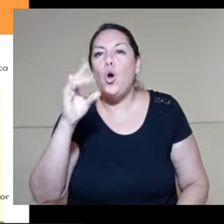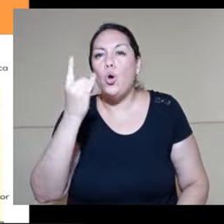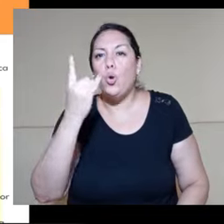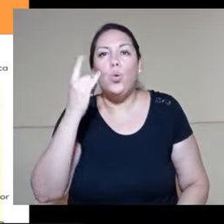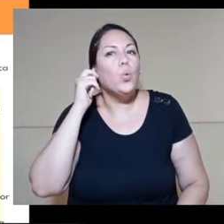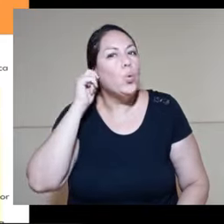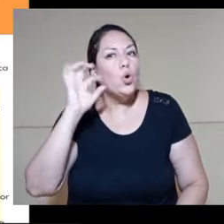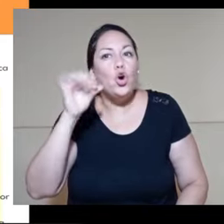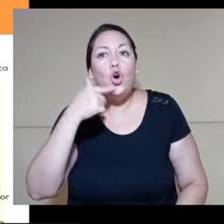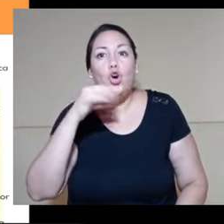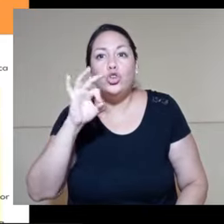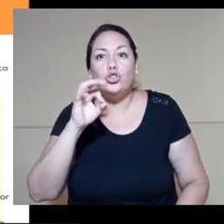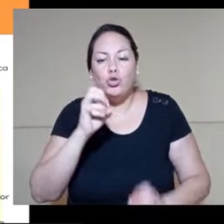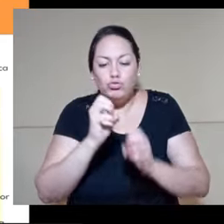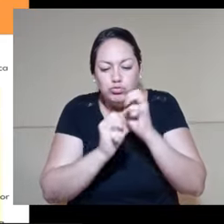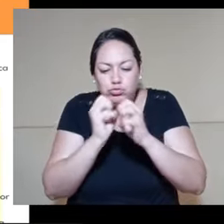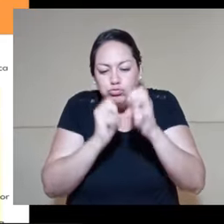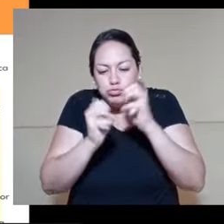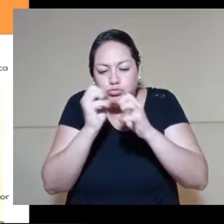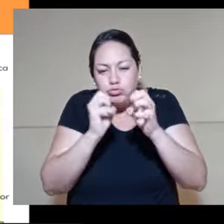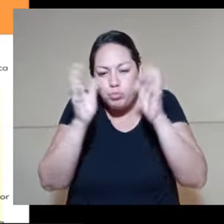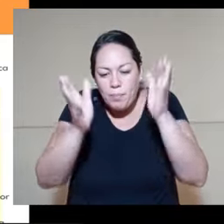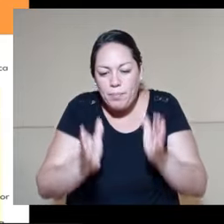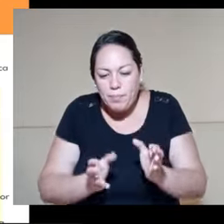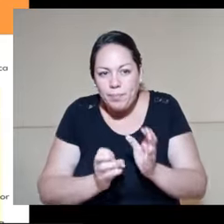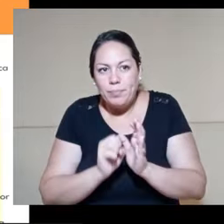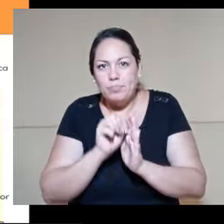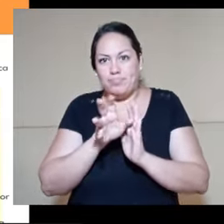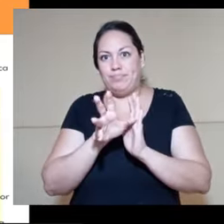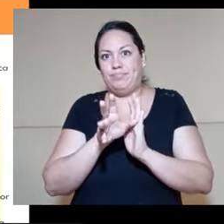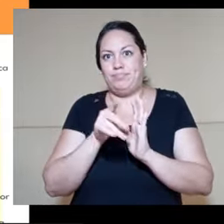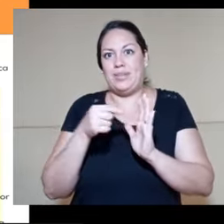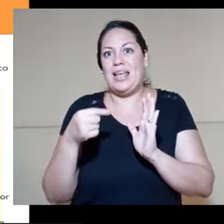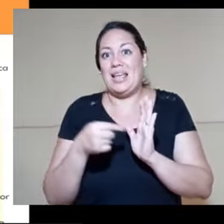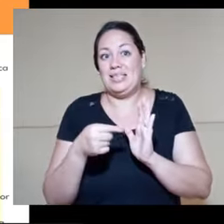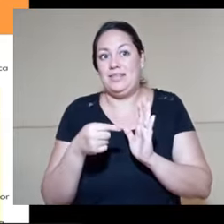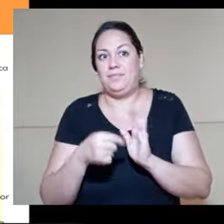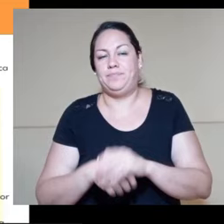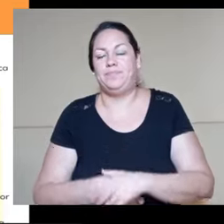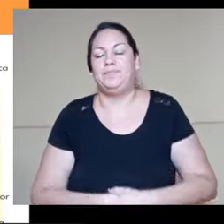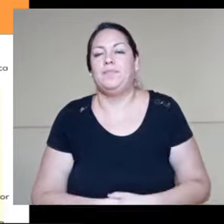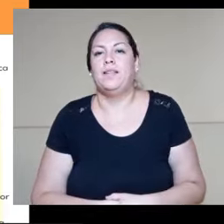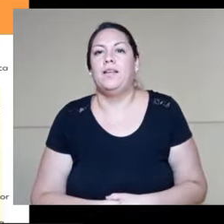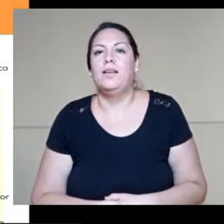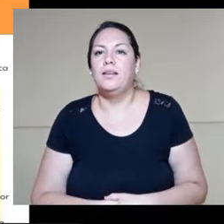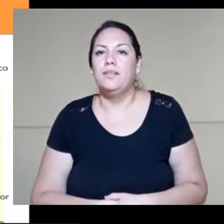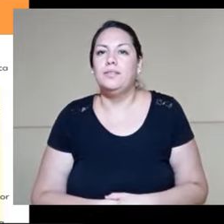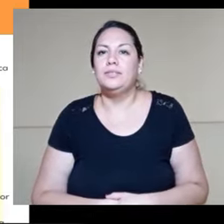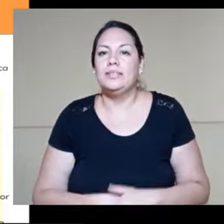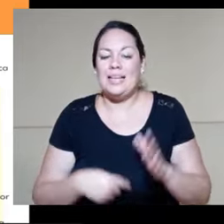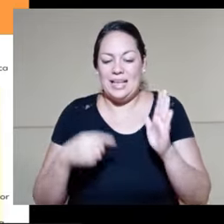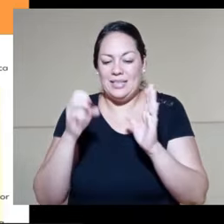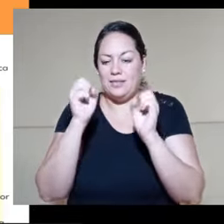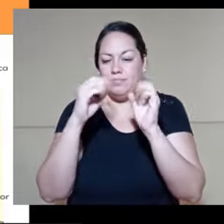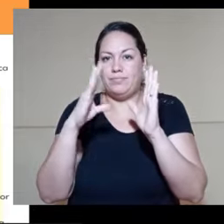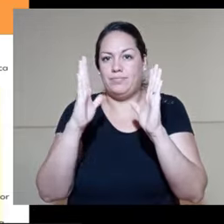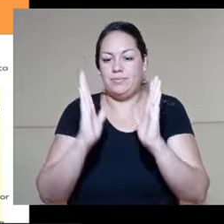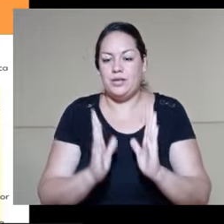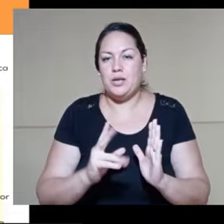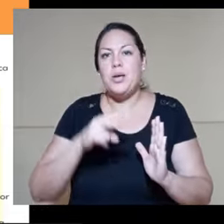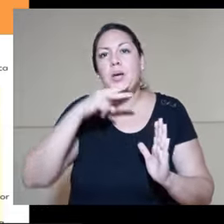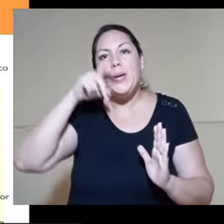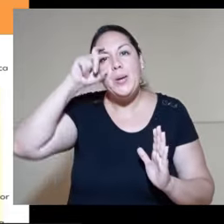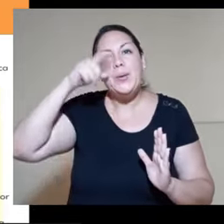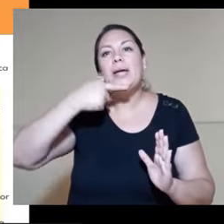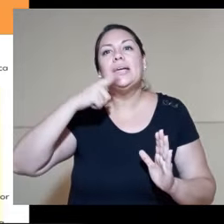de Nissl, que era el que tenía ribosomas y formaba proteínas, sintetizaba proteínas y aminoácidos.